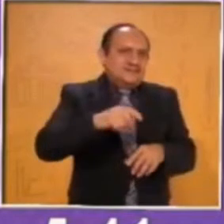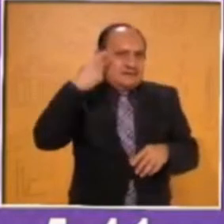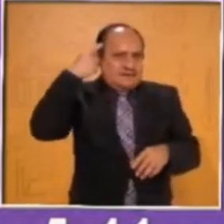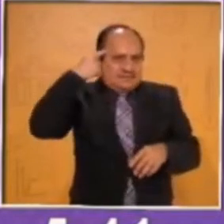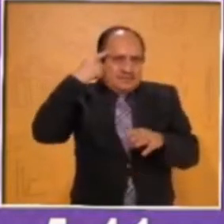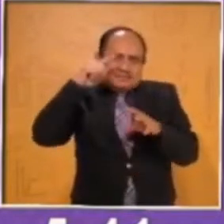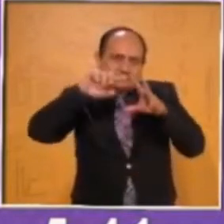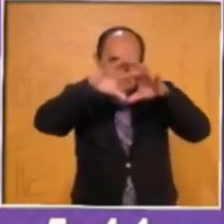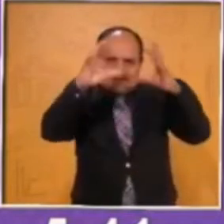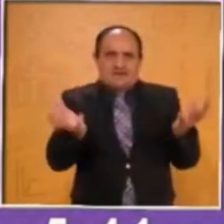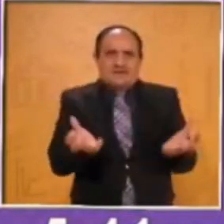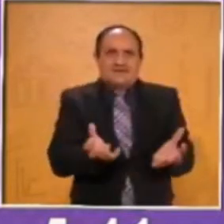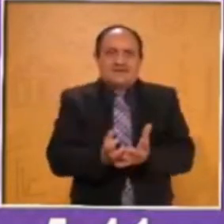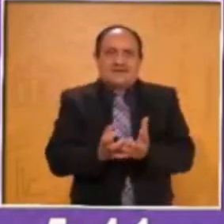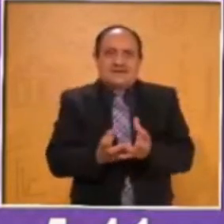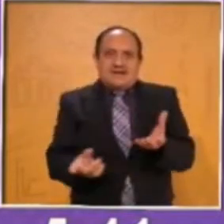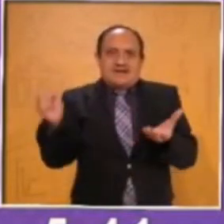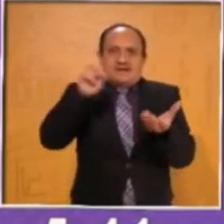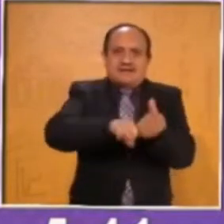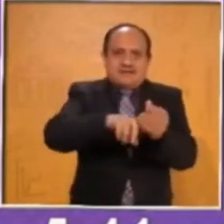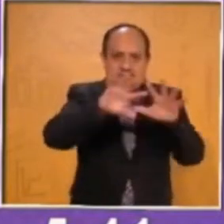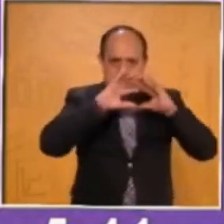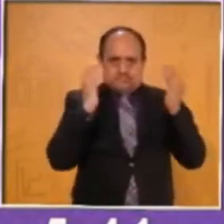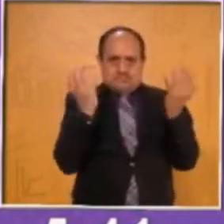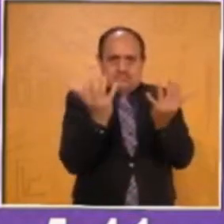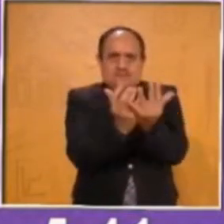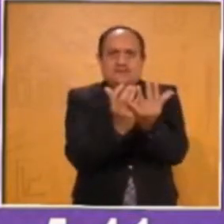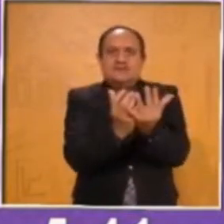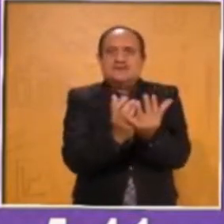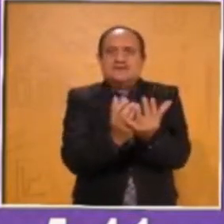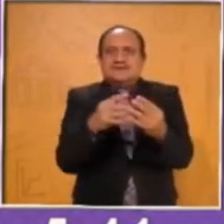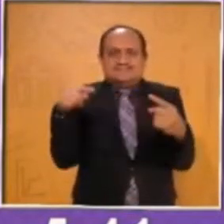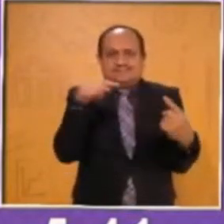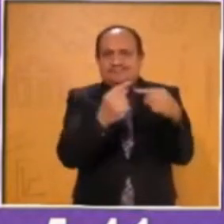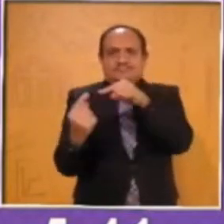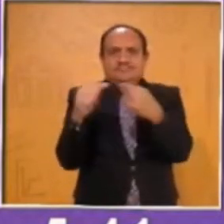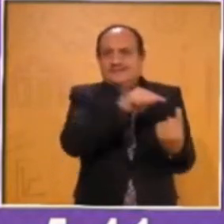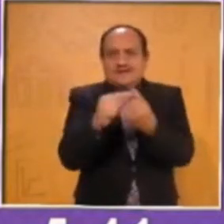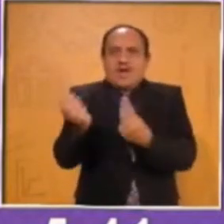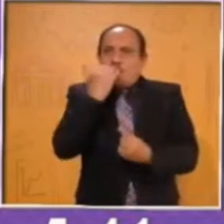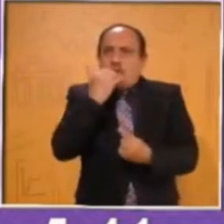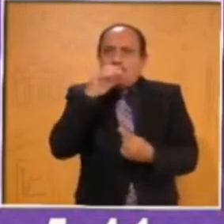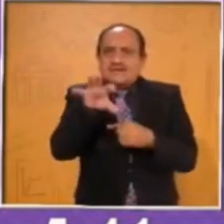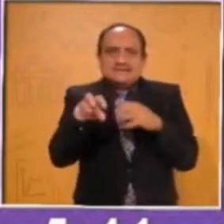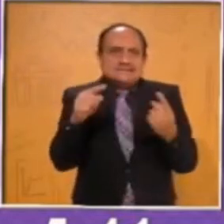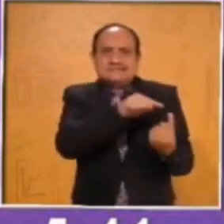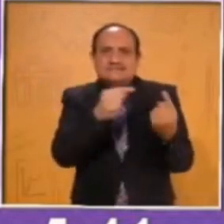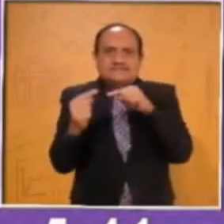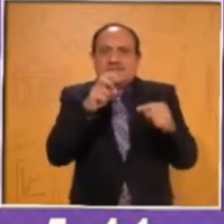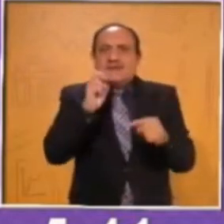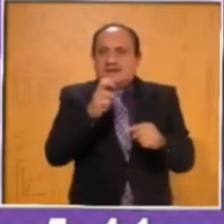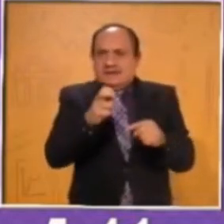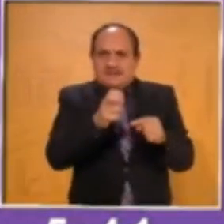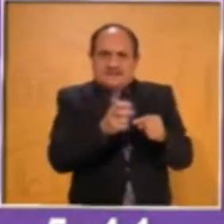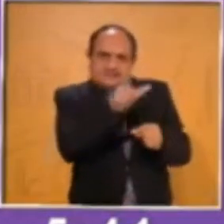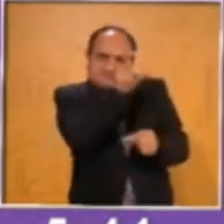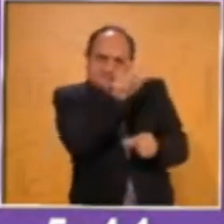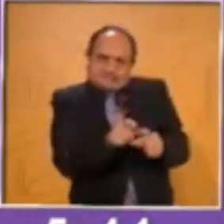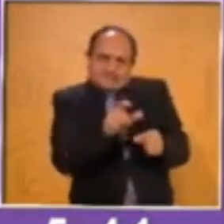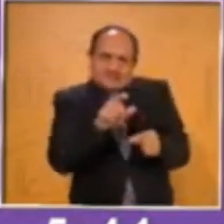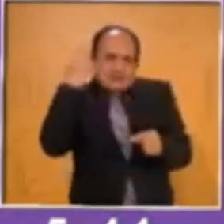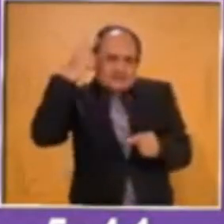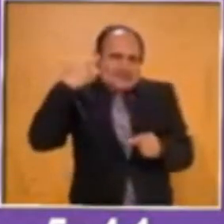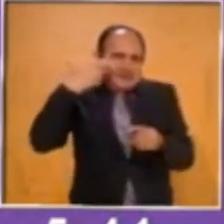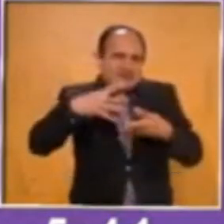colmena que, encerrados en un terrario, luchan entre ellos por la comida. Pero estos seres, o los reyes de la arena como él les